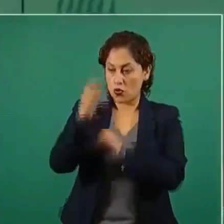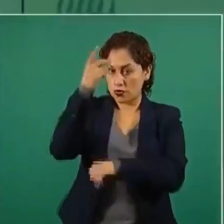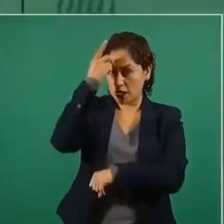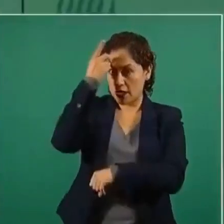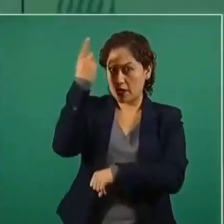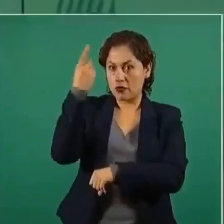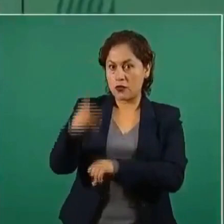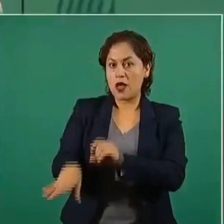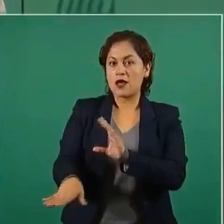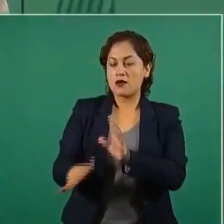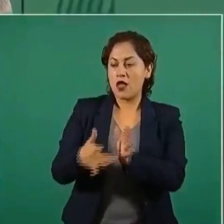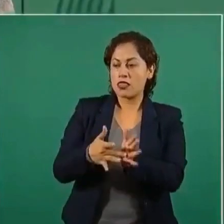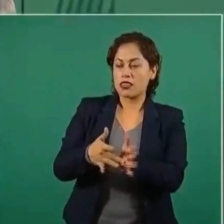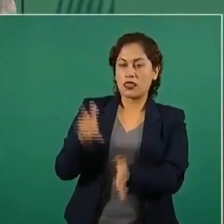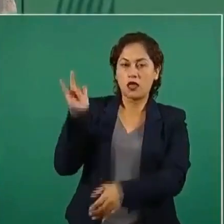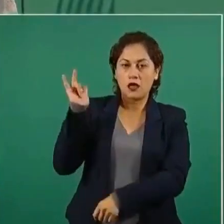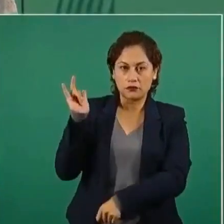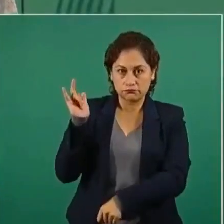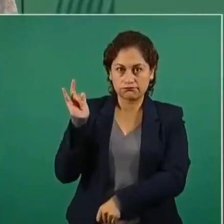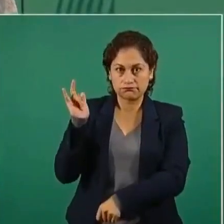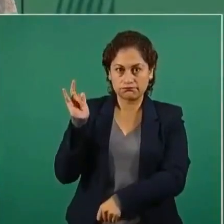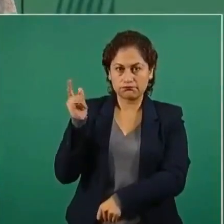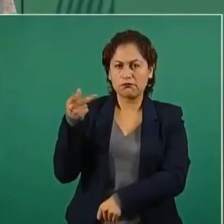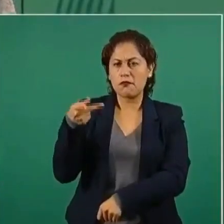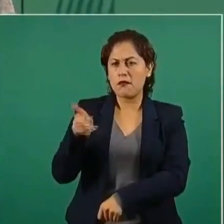por una minoría